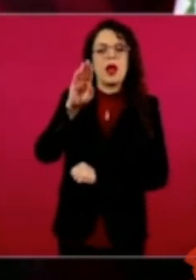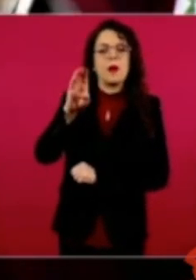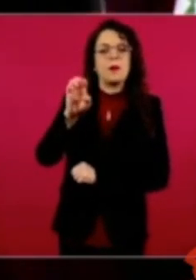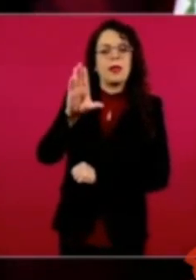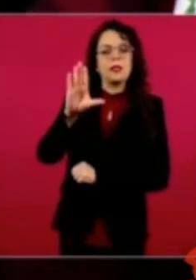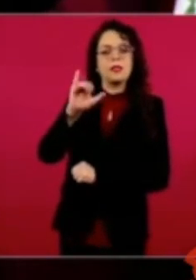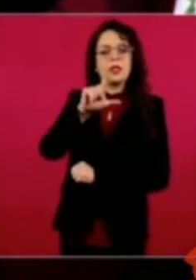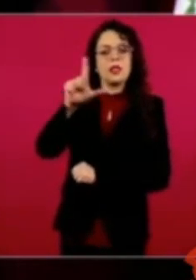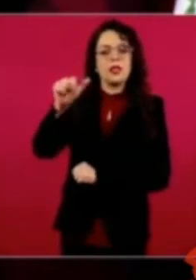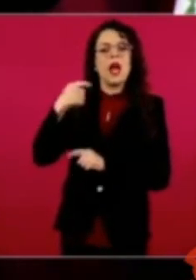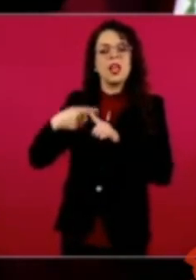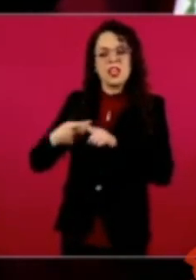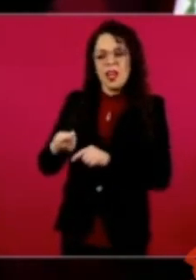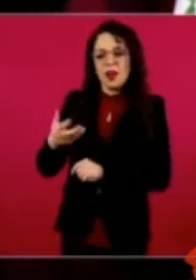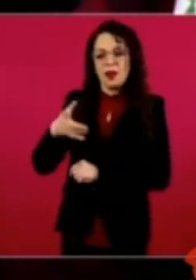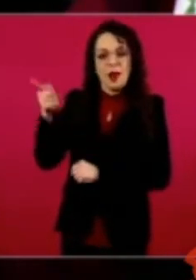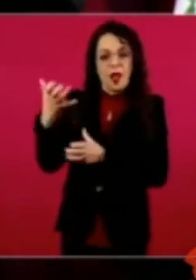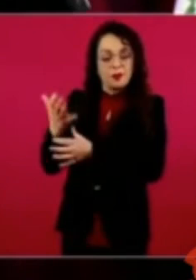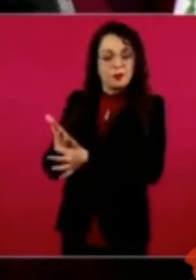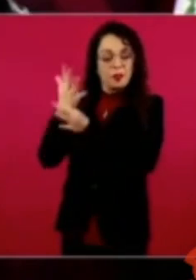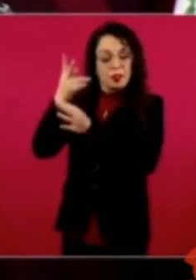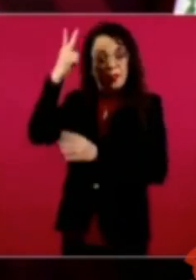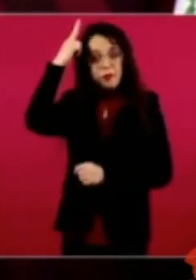Y los 2 hombres fuertes de Sonora,